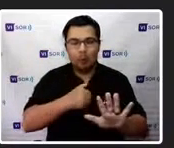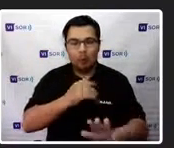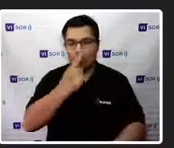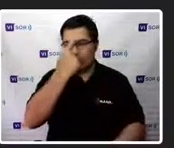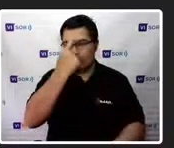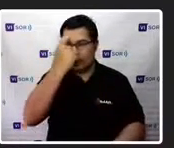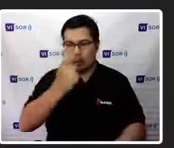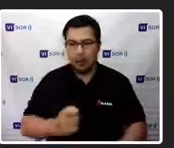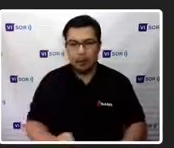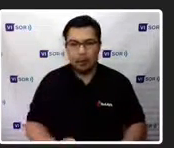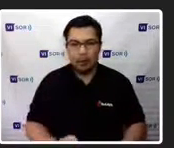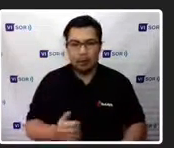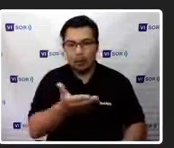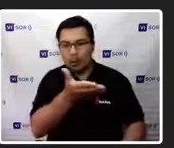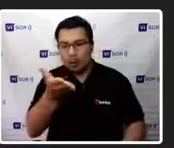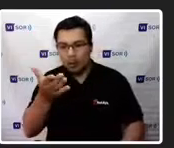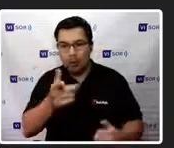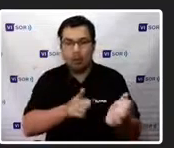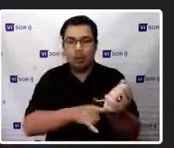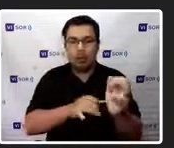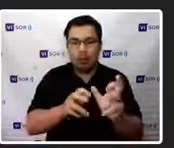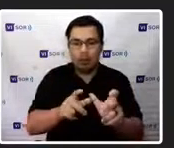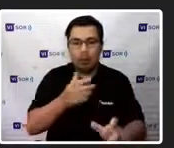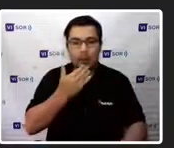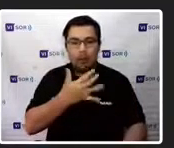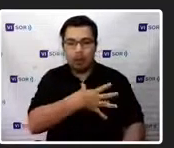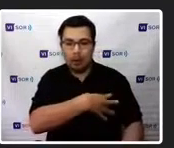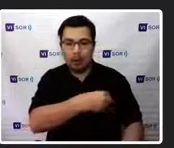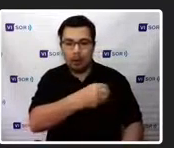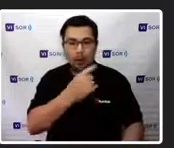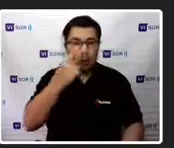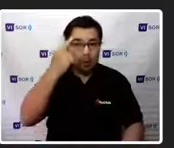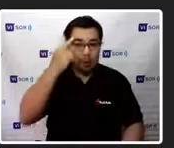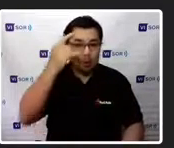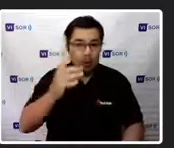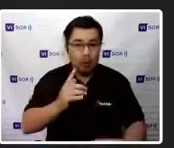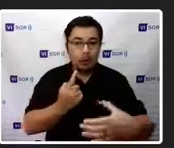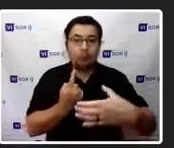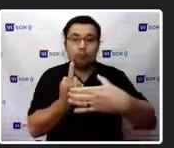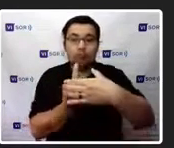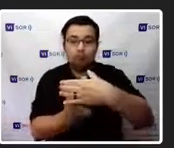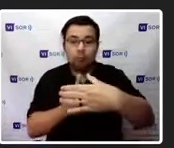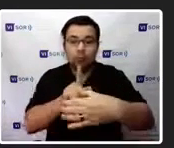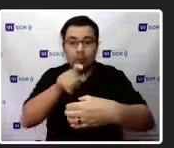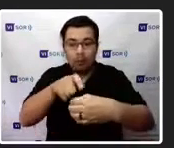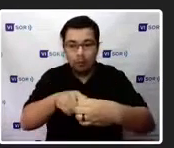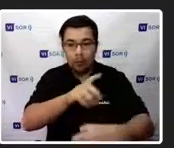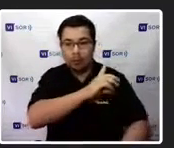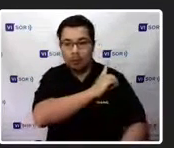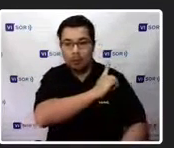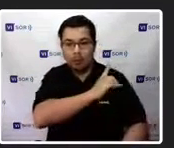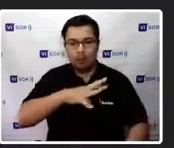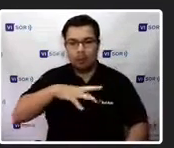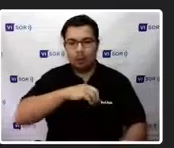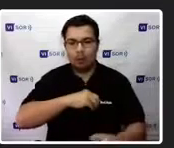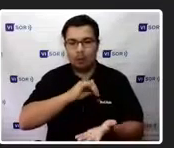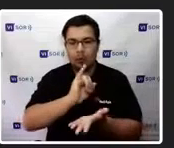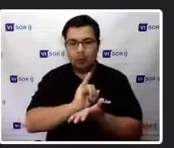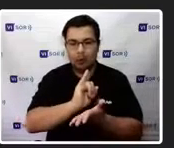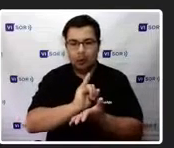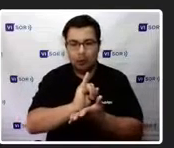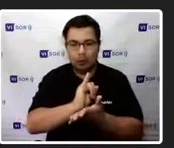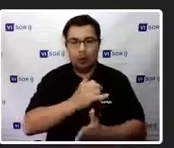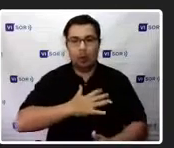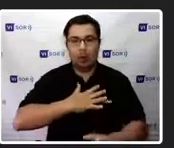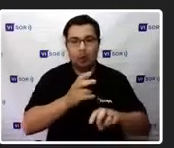y sus hijos también el día de mañana puedan también pensar en depositar su confianza. Somos una institución que nos gusta hacer las cosas bien, y